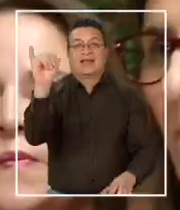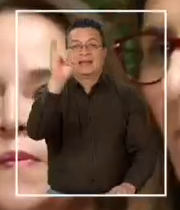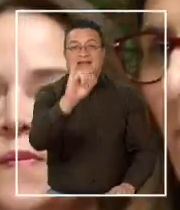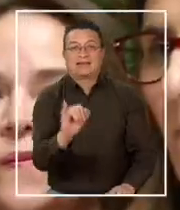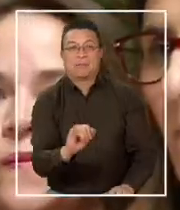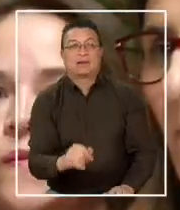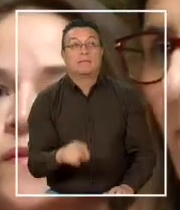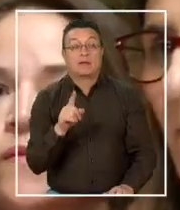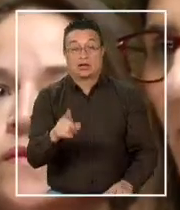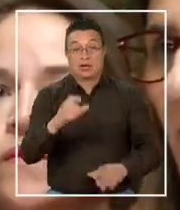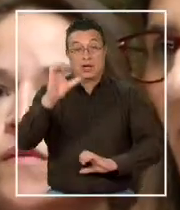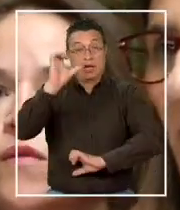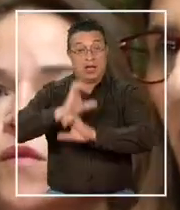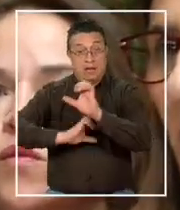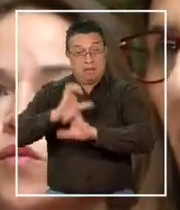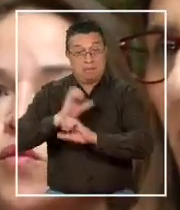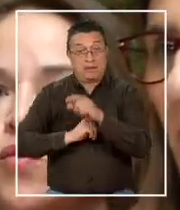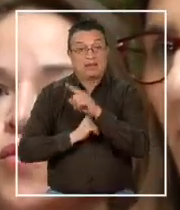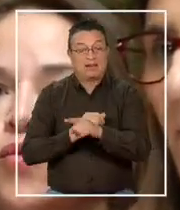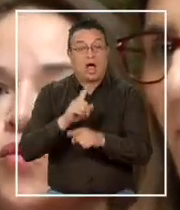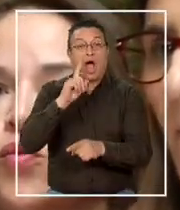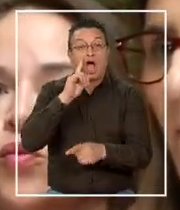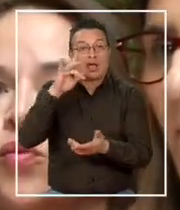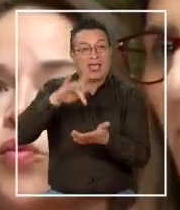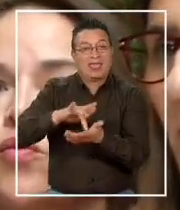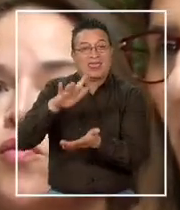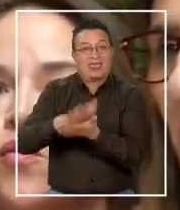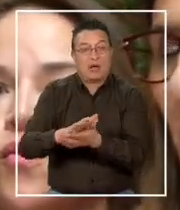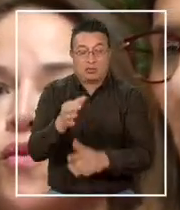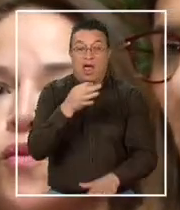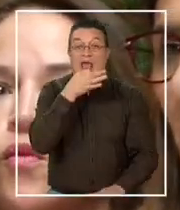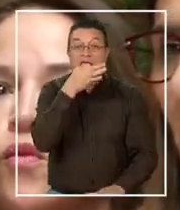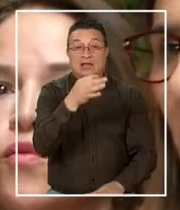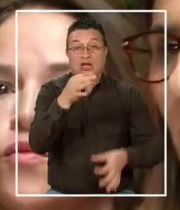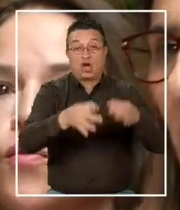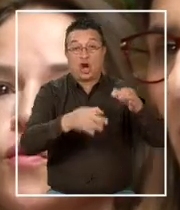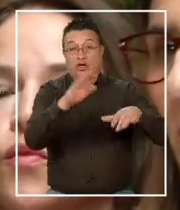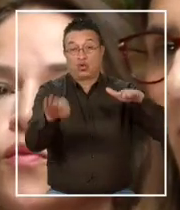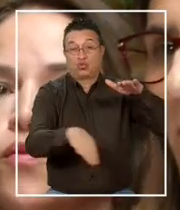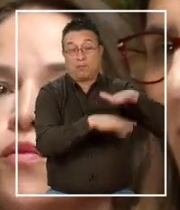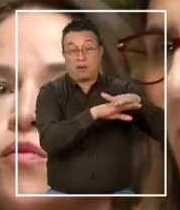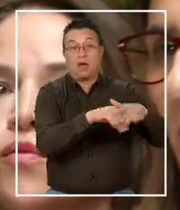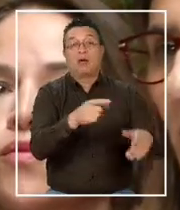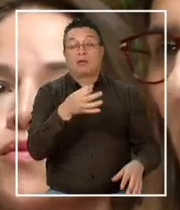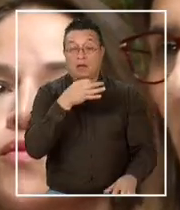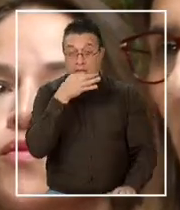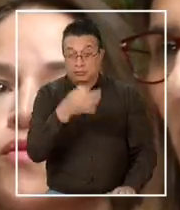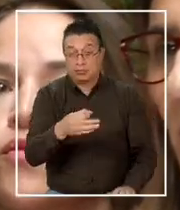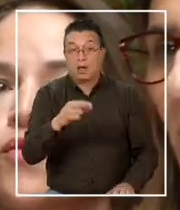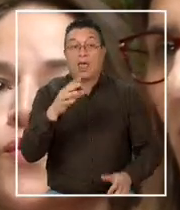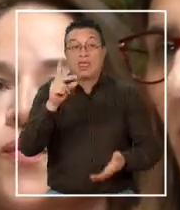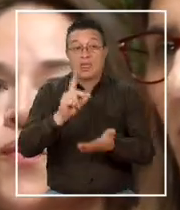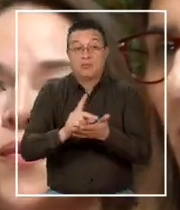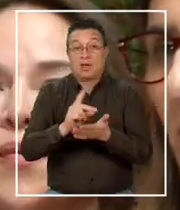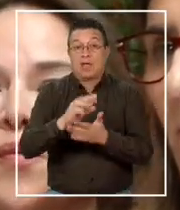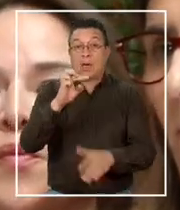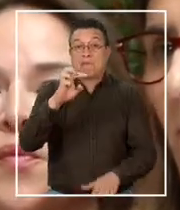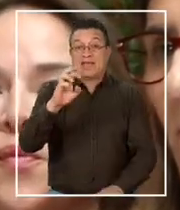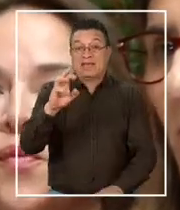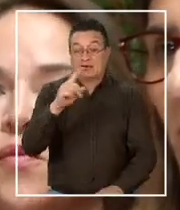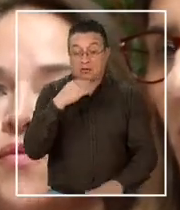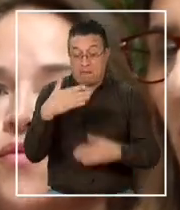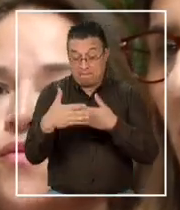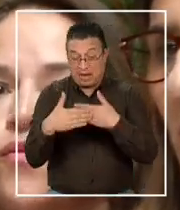ISAPRE. Esta es una compañía que tiene una deuda, así lo ha decretado la Corte Suprema, bien lo ha planteado la diputada Pérez, aquí no hay perdonazo